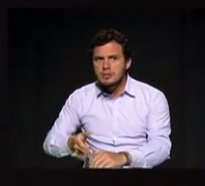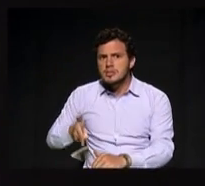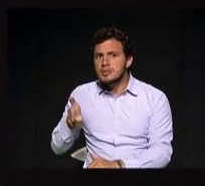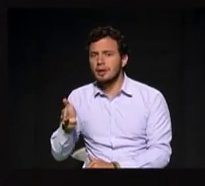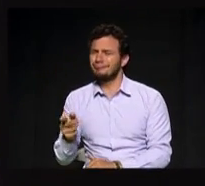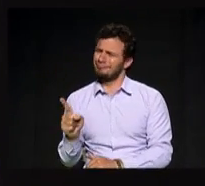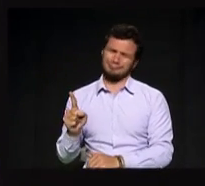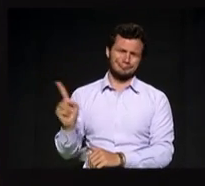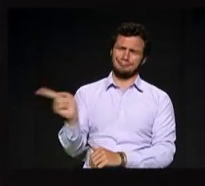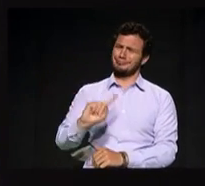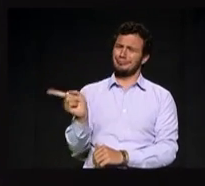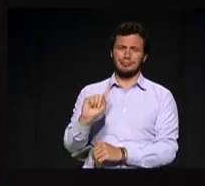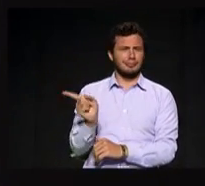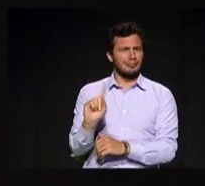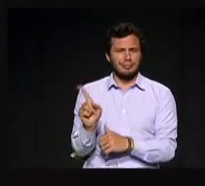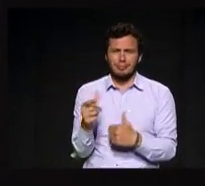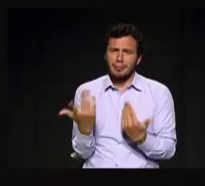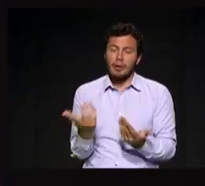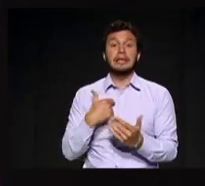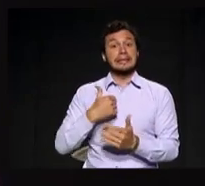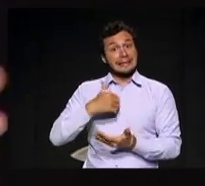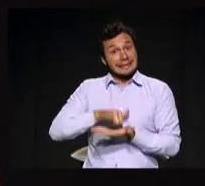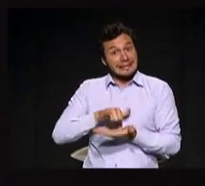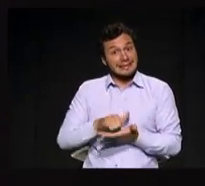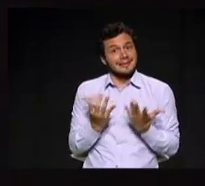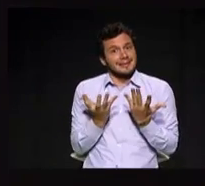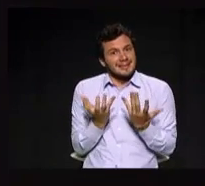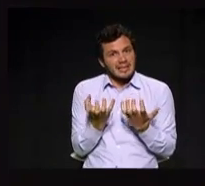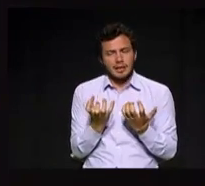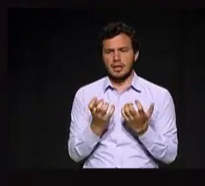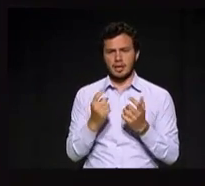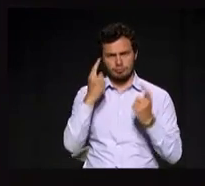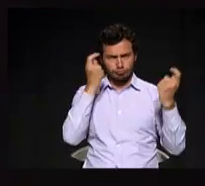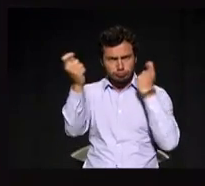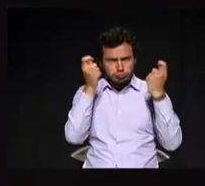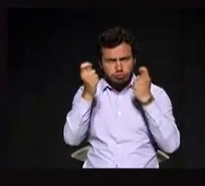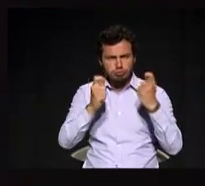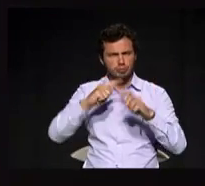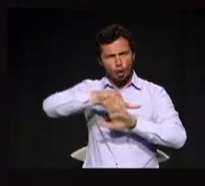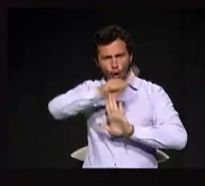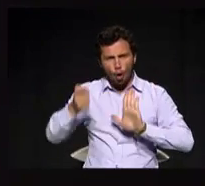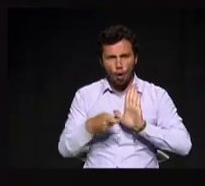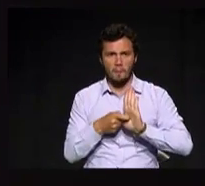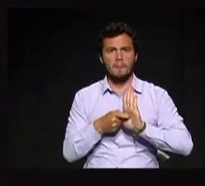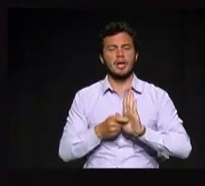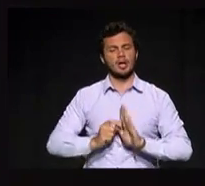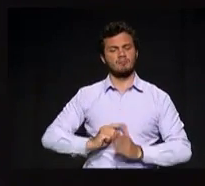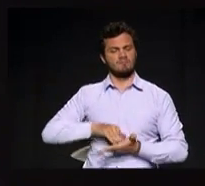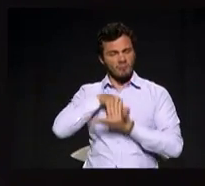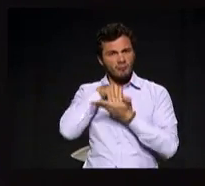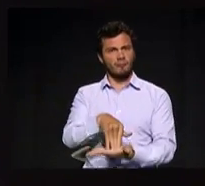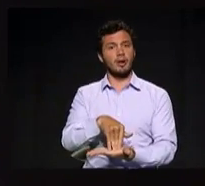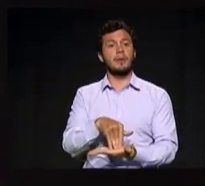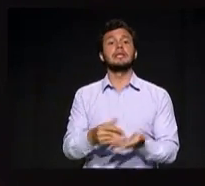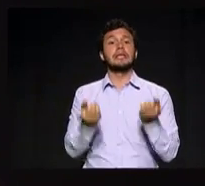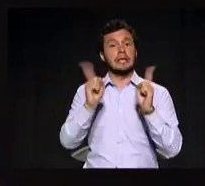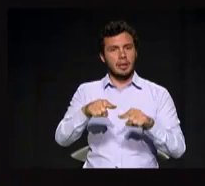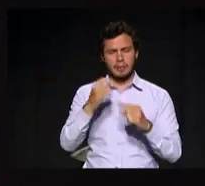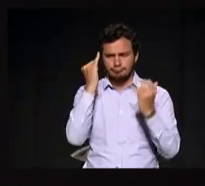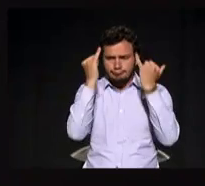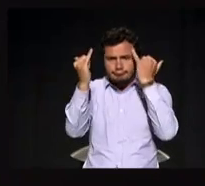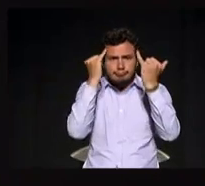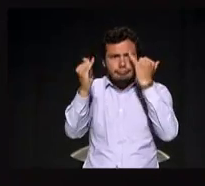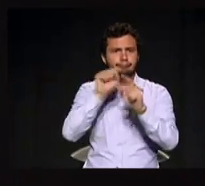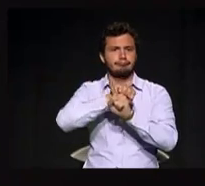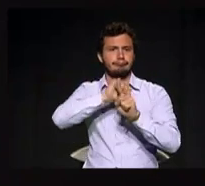una buena vida nosotros apostamos entonces a una estrategia integral de autoridad firmeza pero también de mucha innovación social